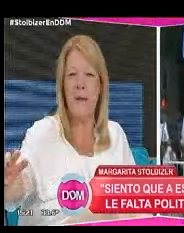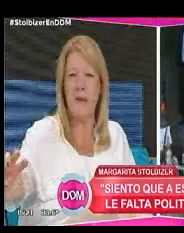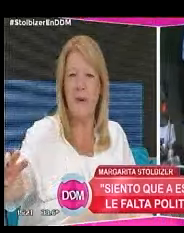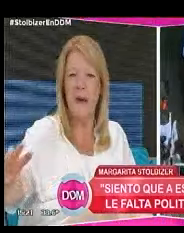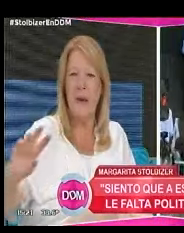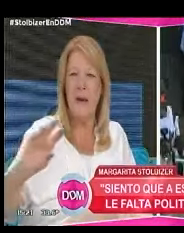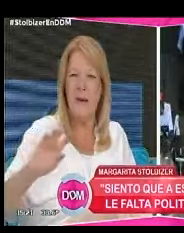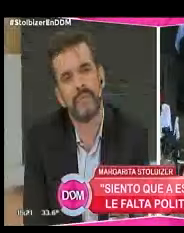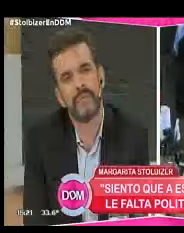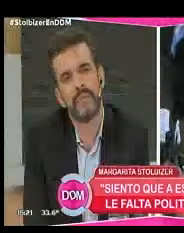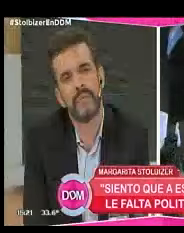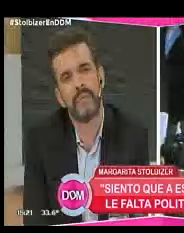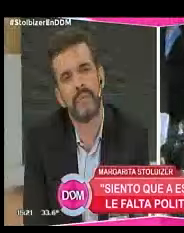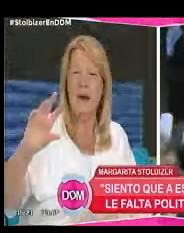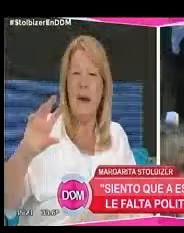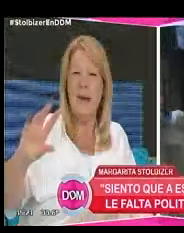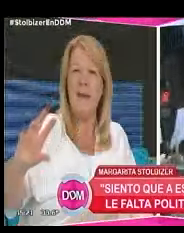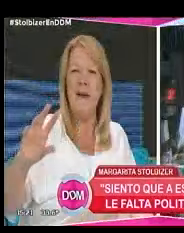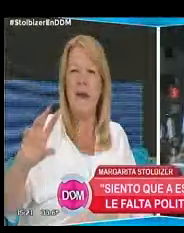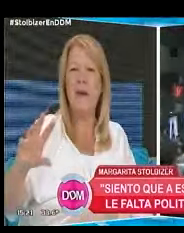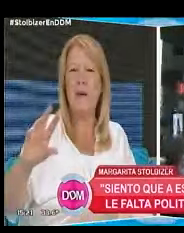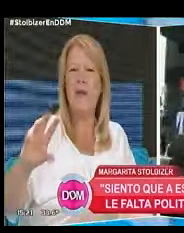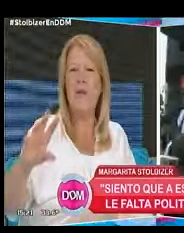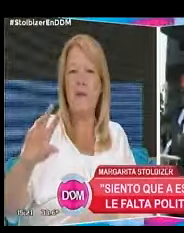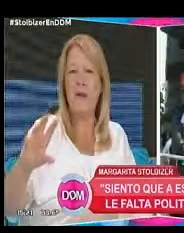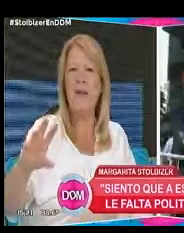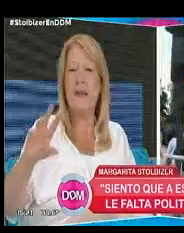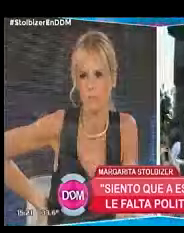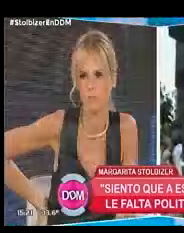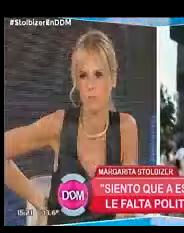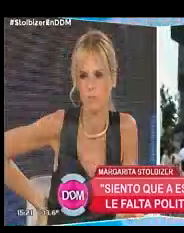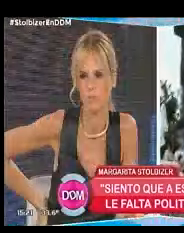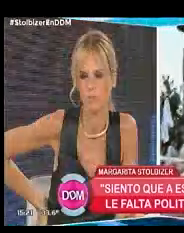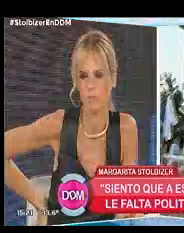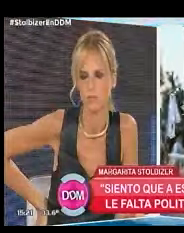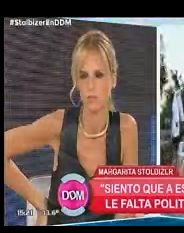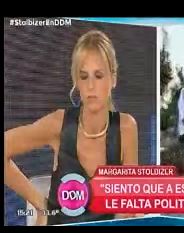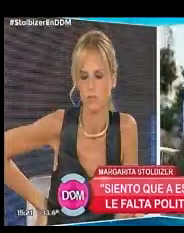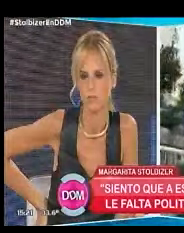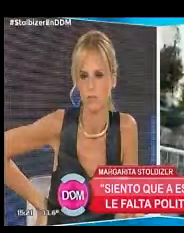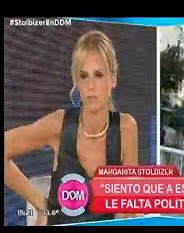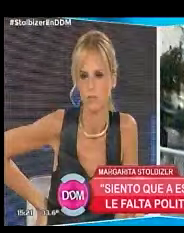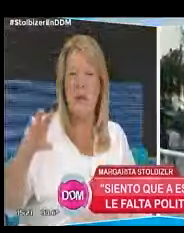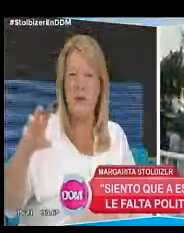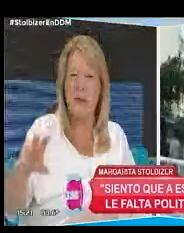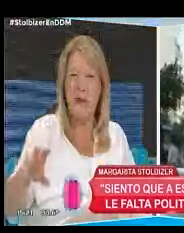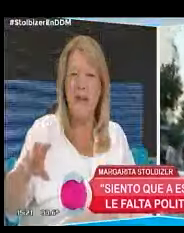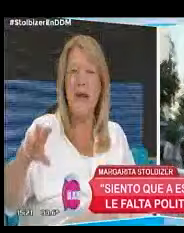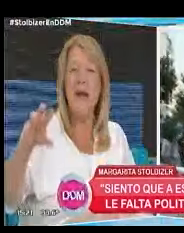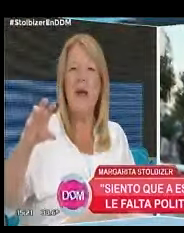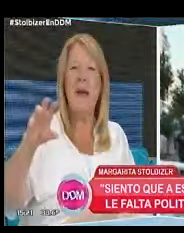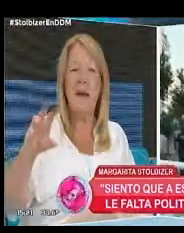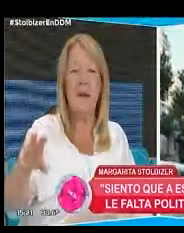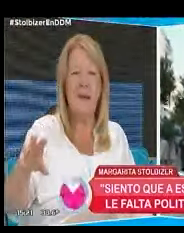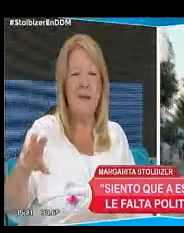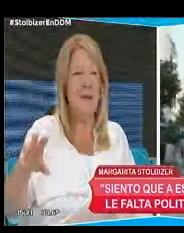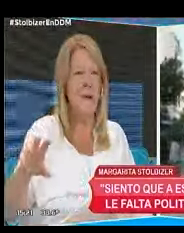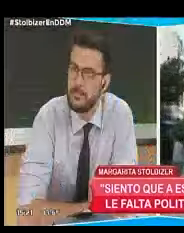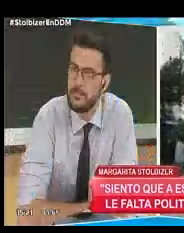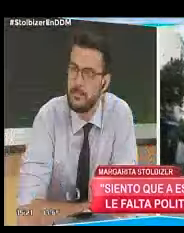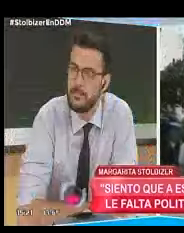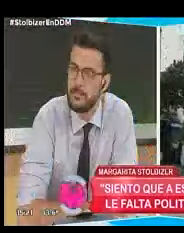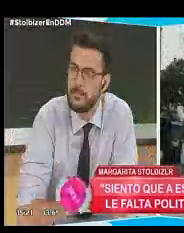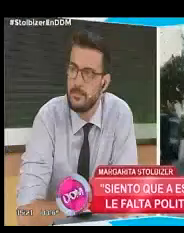reclamo. Claro. Me parece que hay que tratar de no confundirse en eso. Yo creo que hay un reclamo docente que es